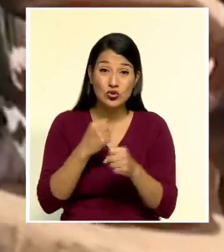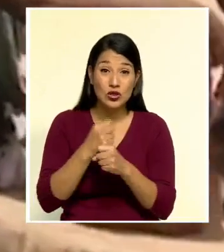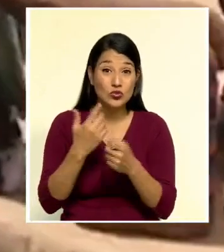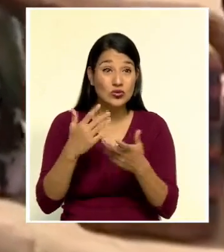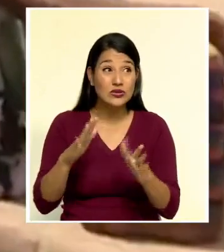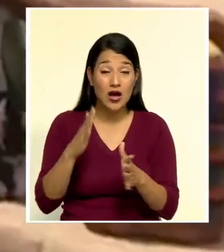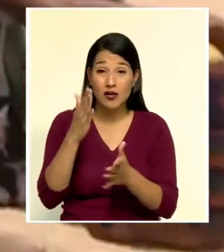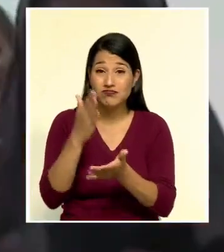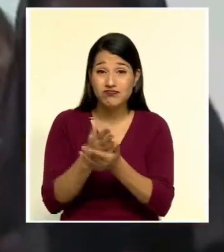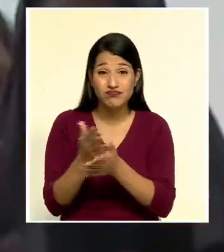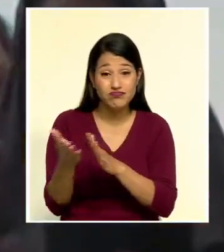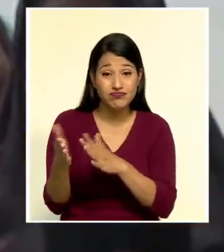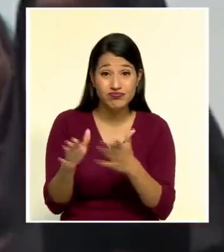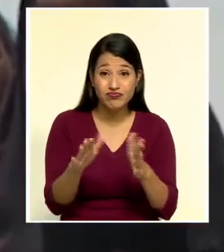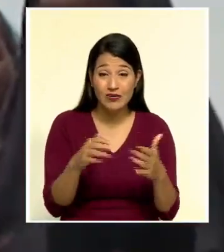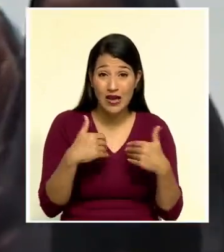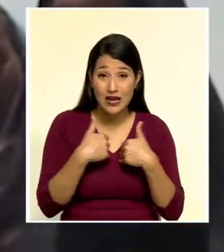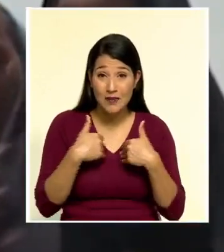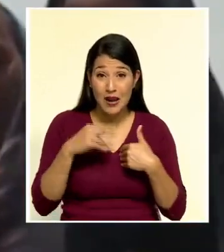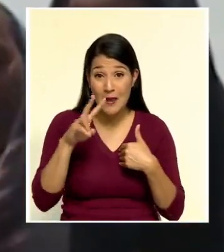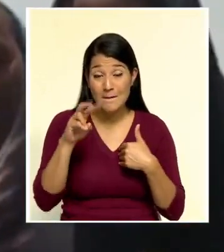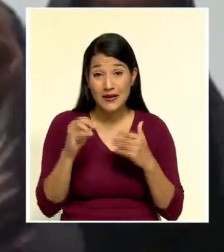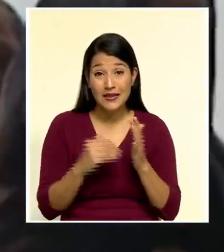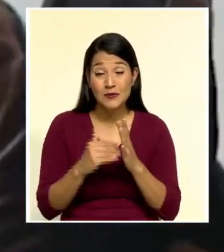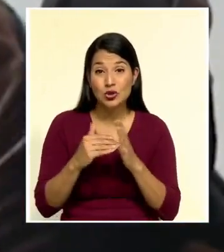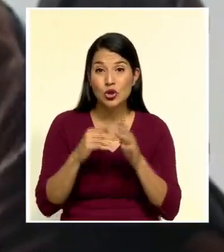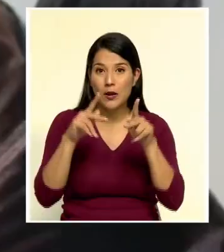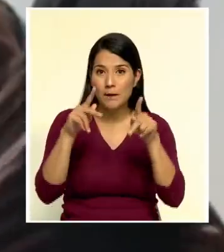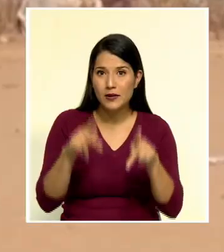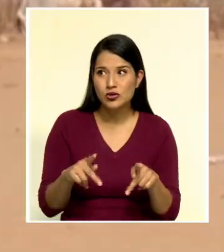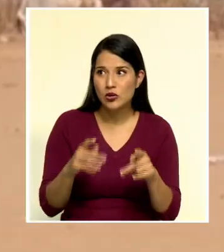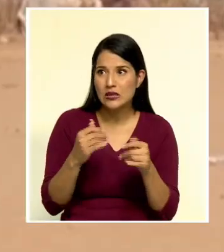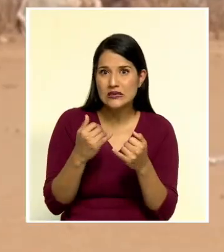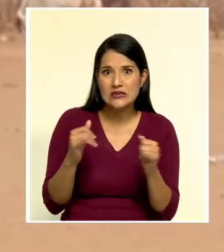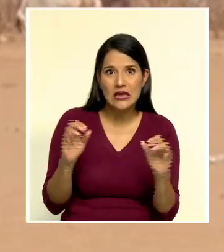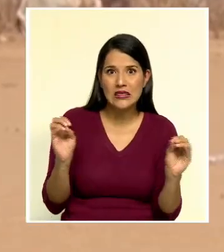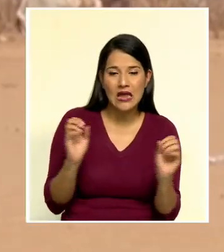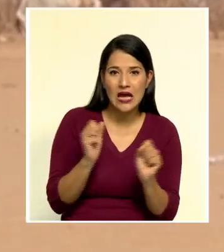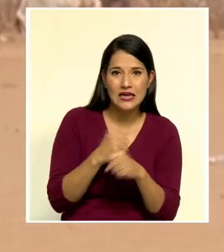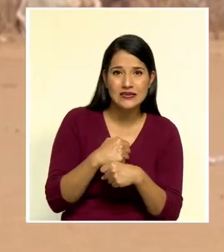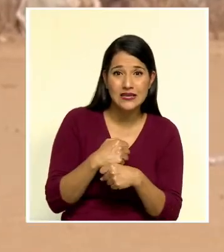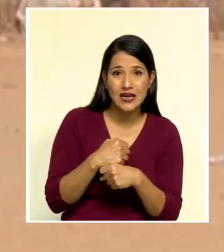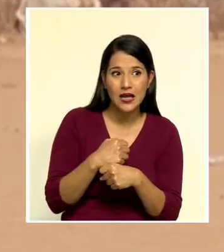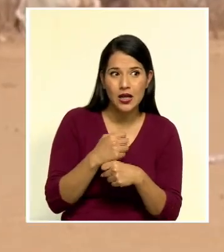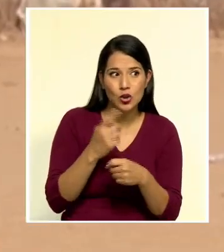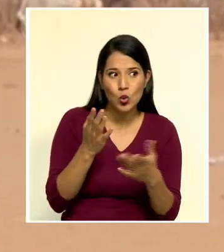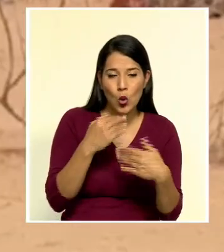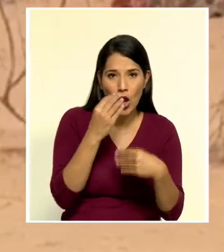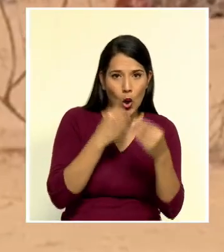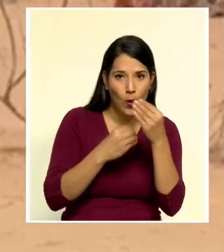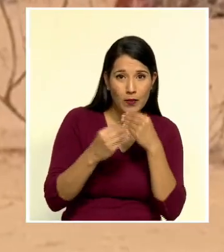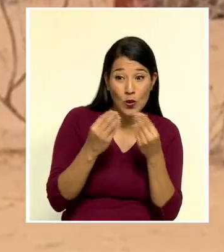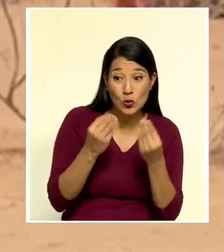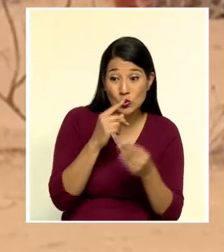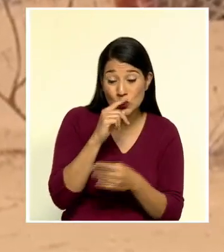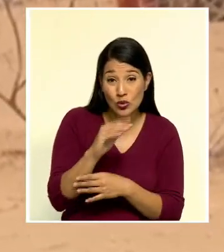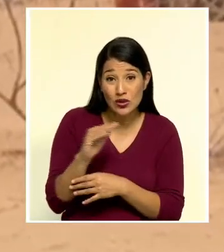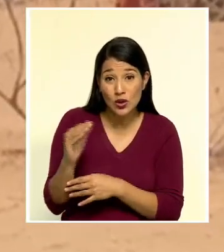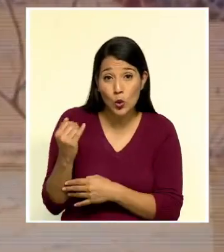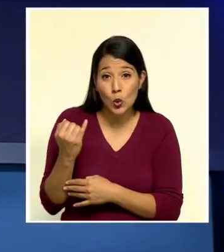pastoreo, dejado a 20 millones de personas en la inanición y a muchos niños con desnutrición severa, según la ONU.